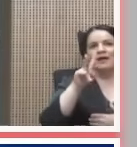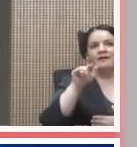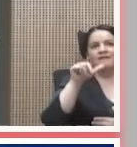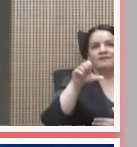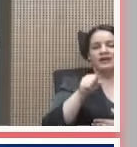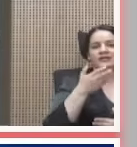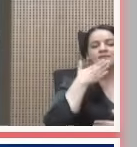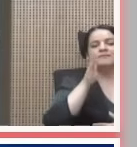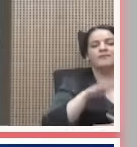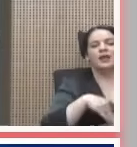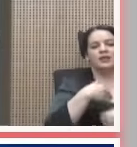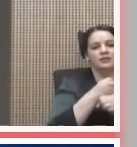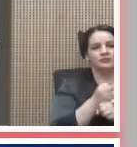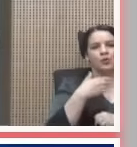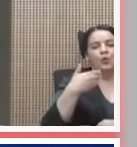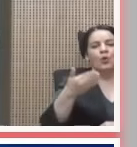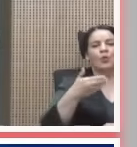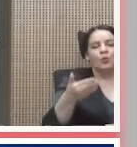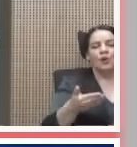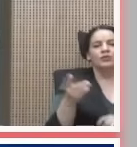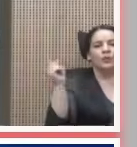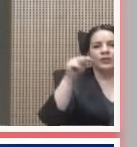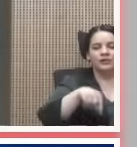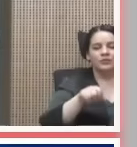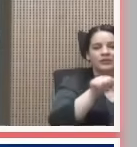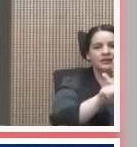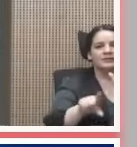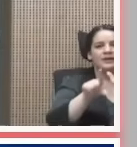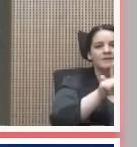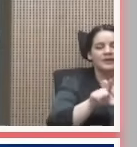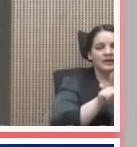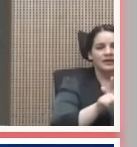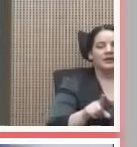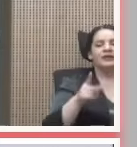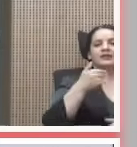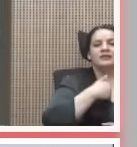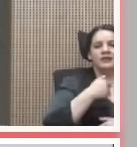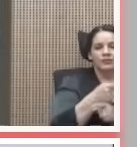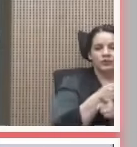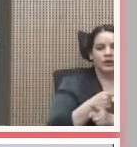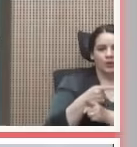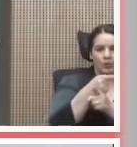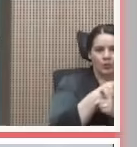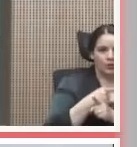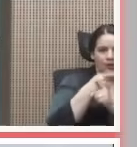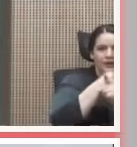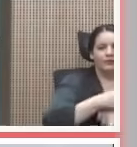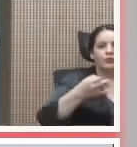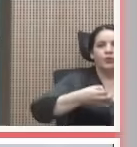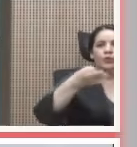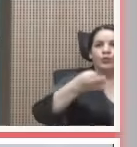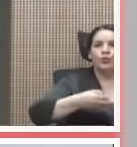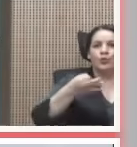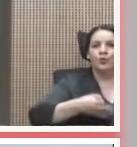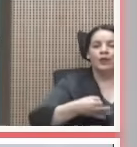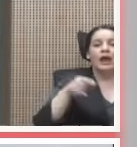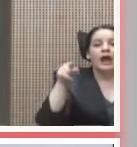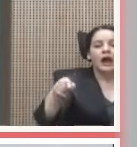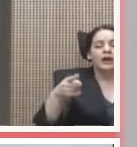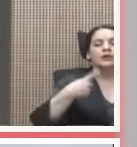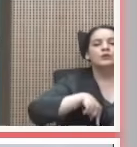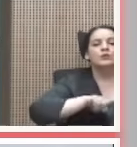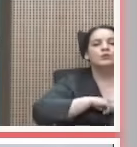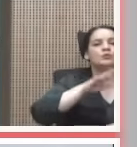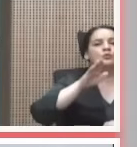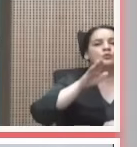mal hechos cuando venimos a la Asamblea y nos toca hacer correcciones formales. Entonces ahí nos echan las culpas de